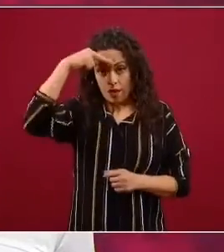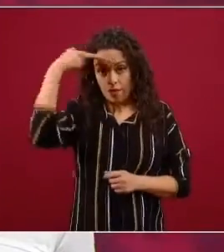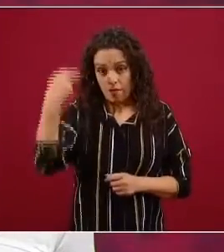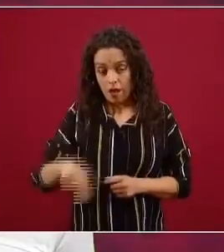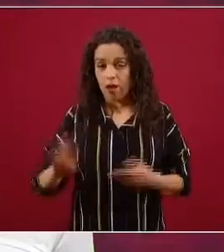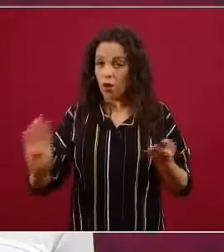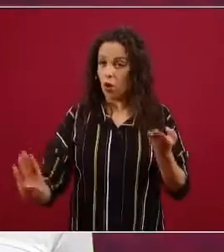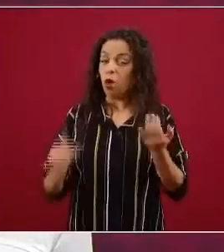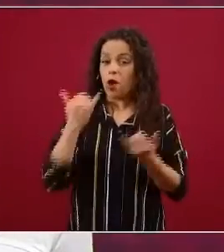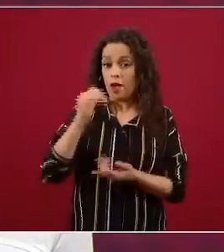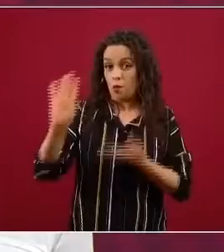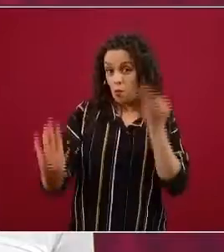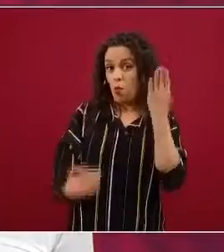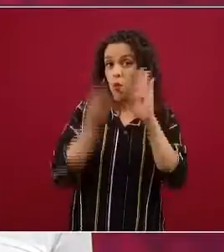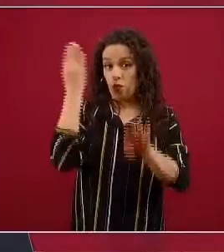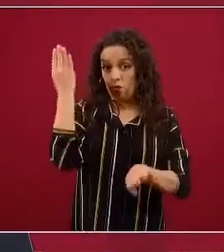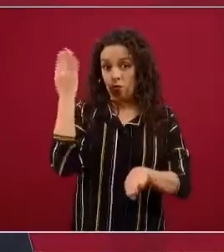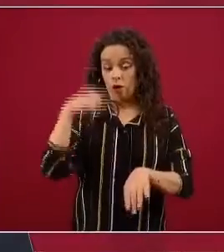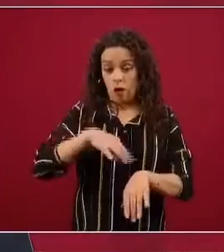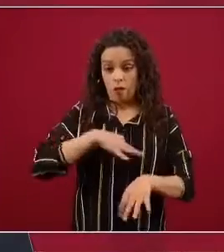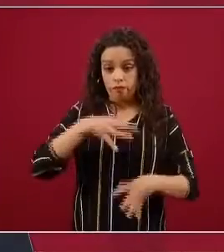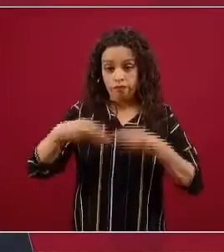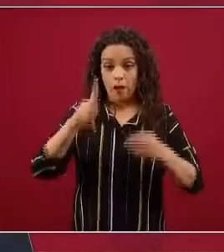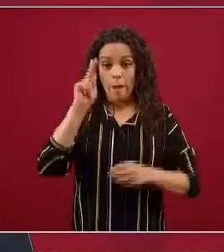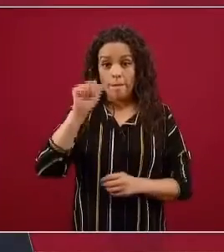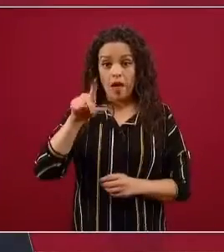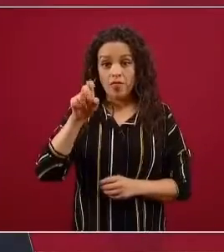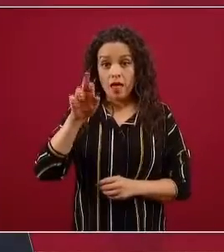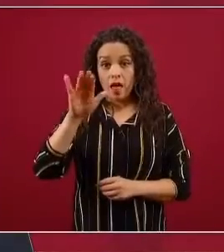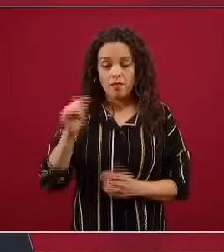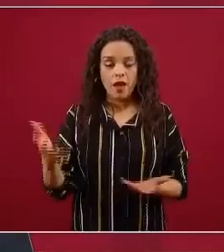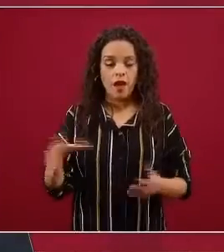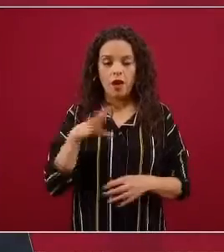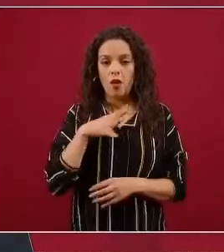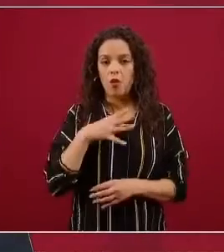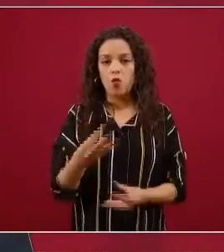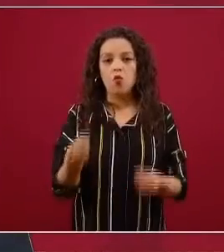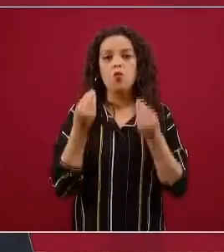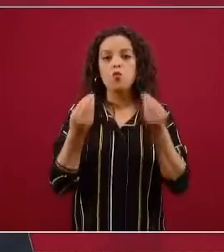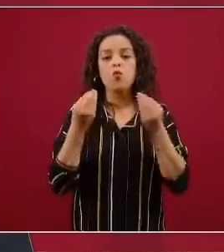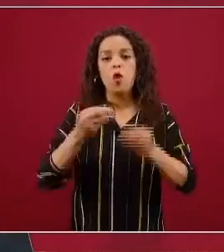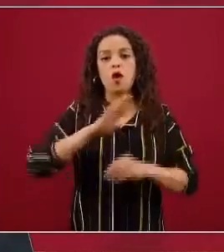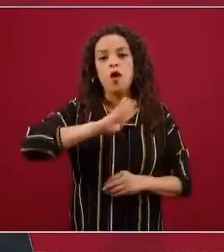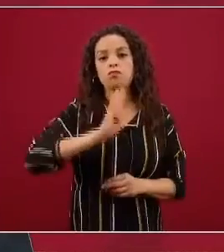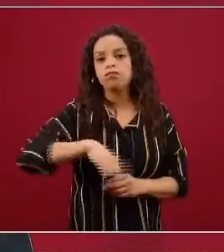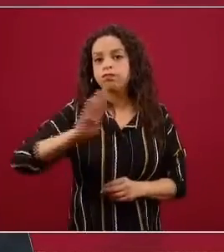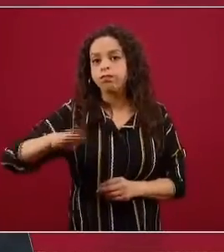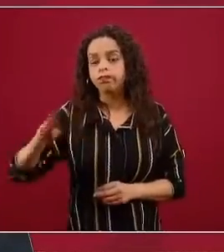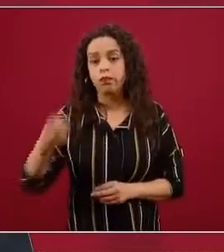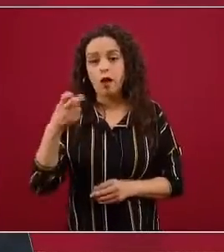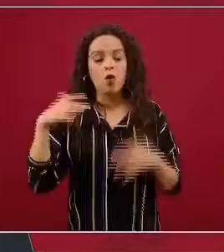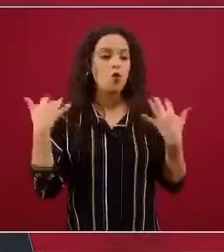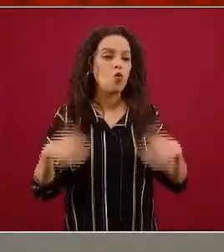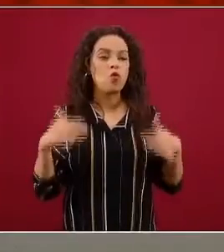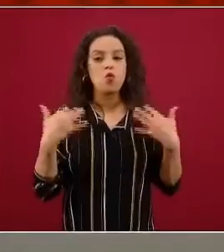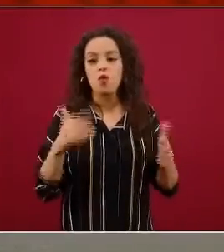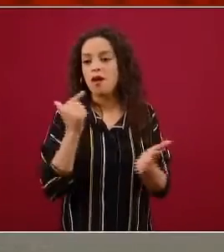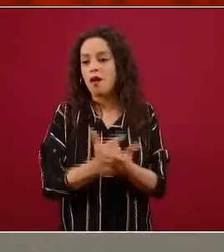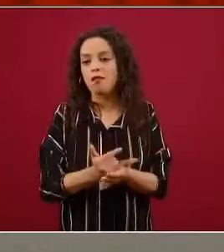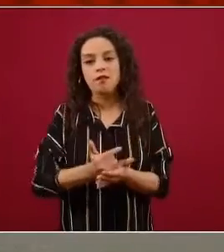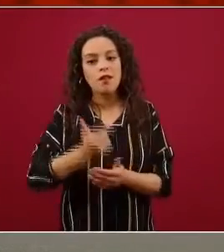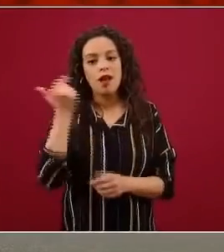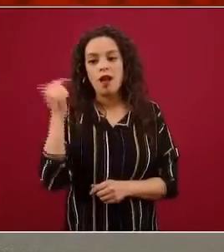en el mundo, esta pandemia ha causado una importante mortalidad. Es una enfermedad letal, puede